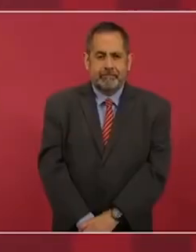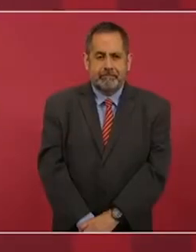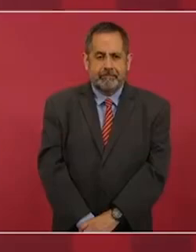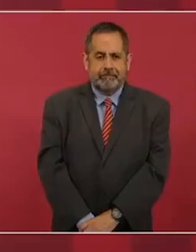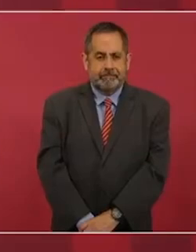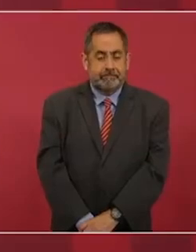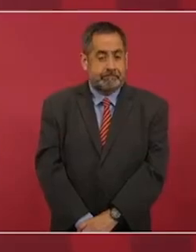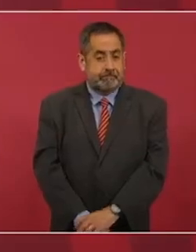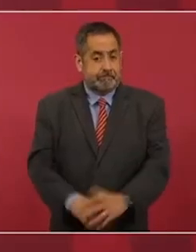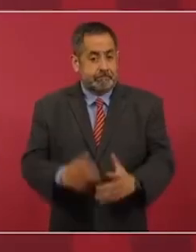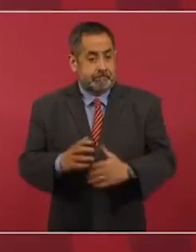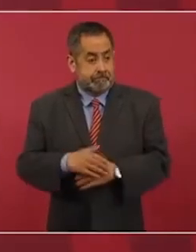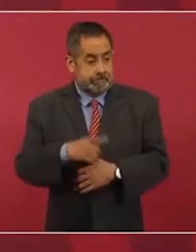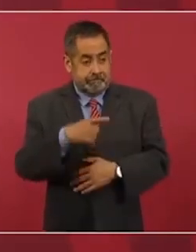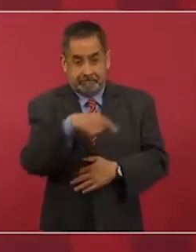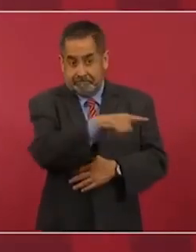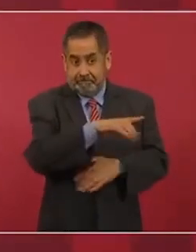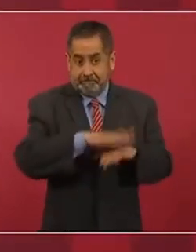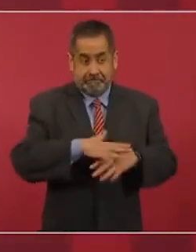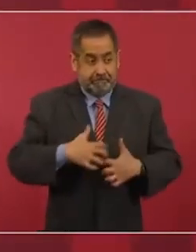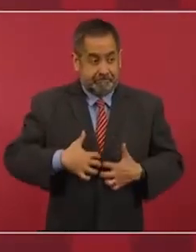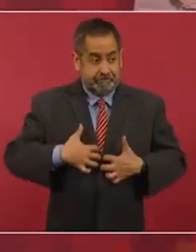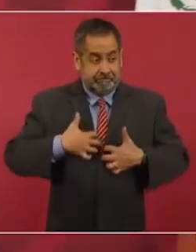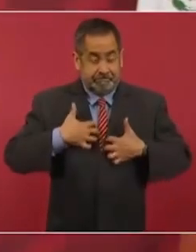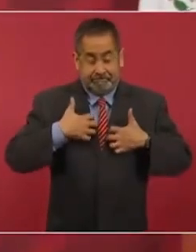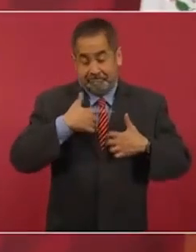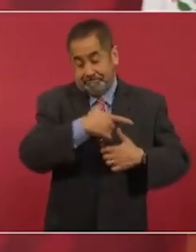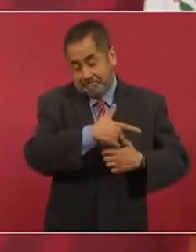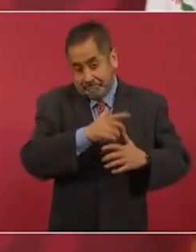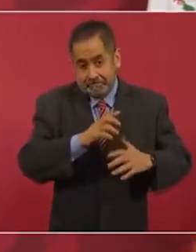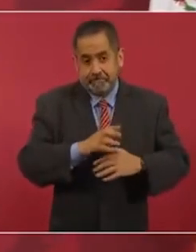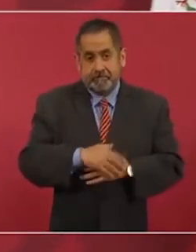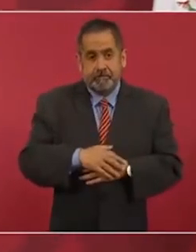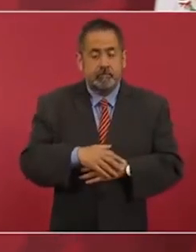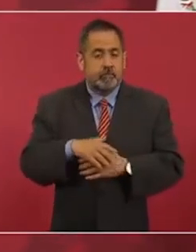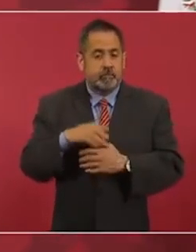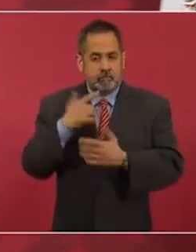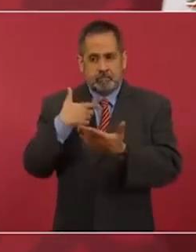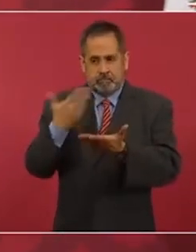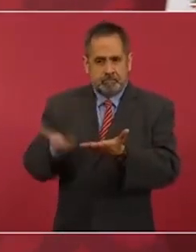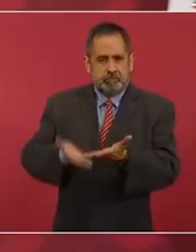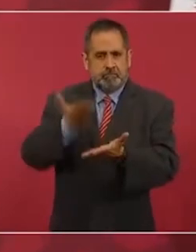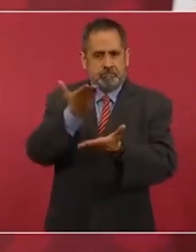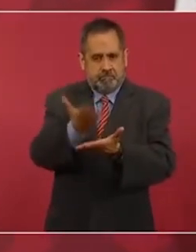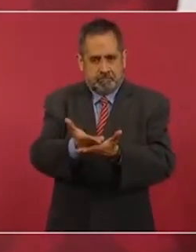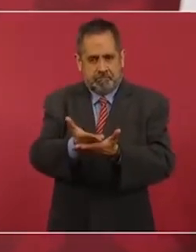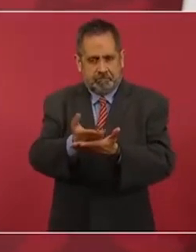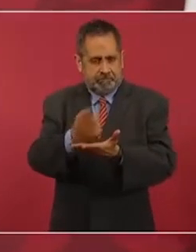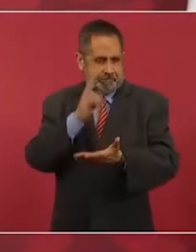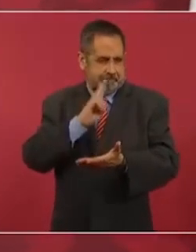Para que les dé más coraje a los conservadores, voy a hacer una propuesta.